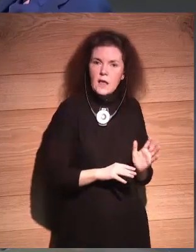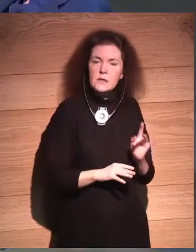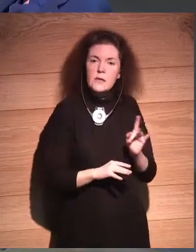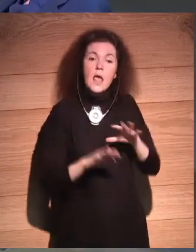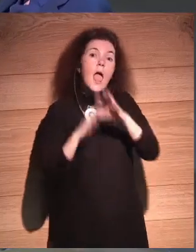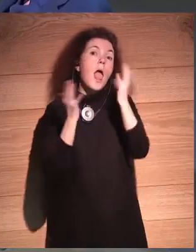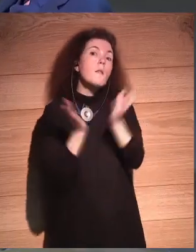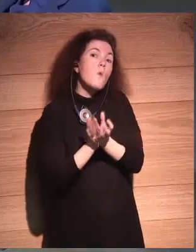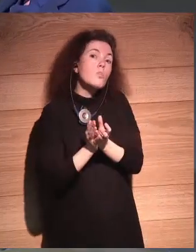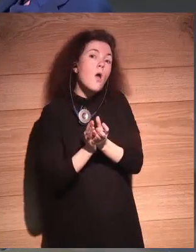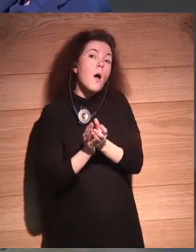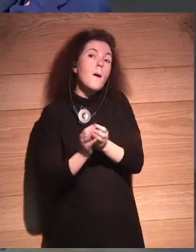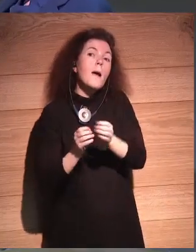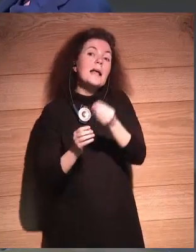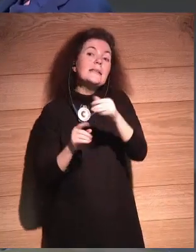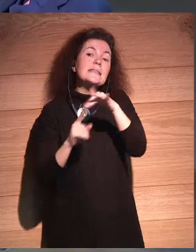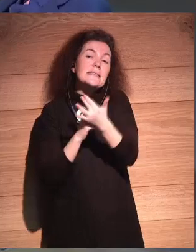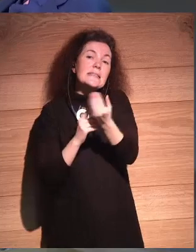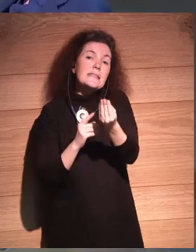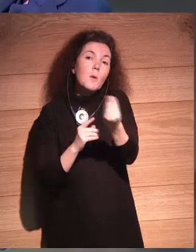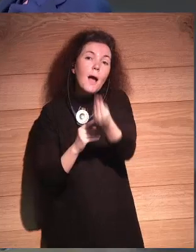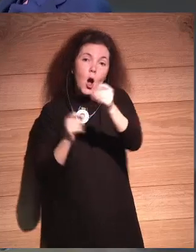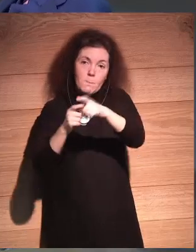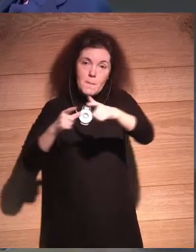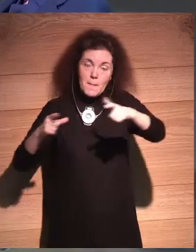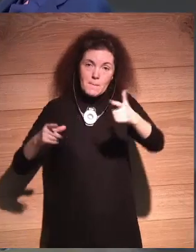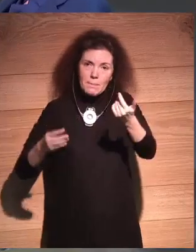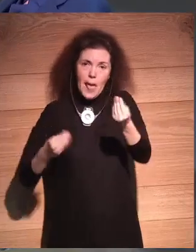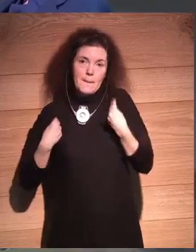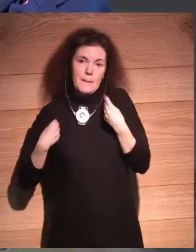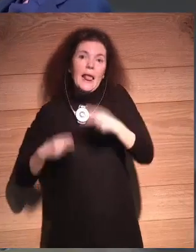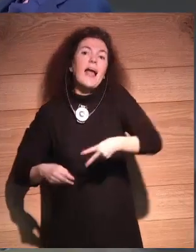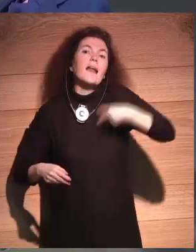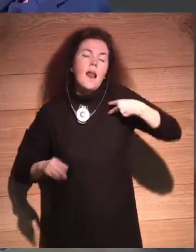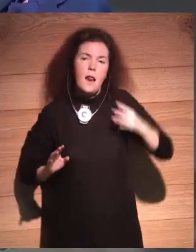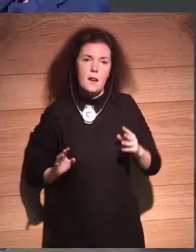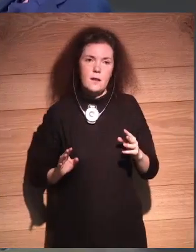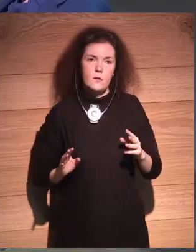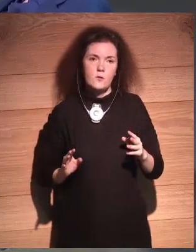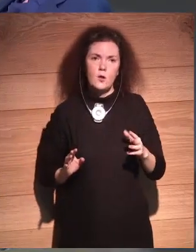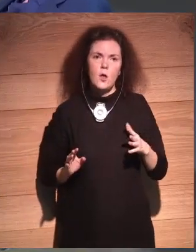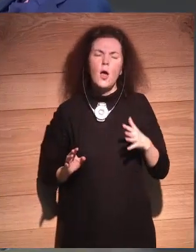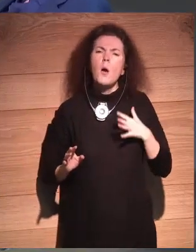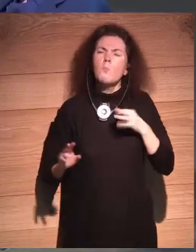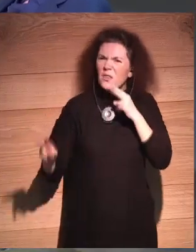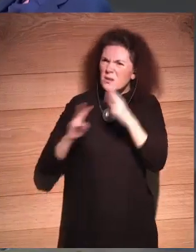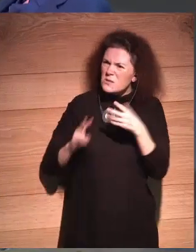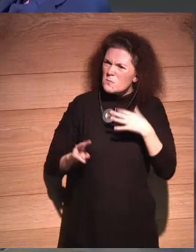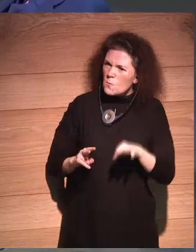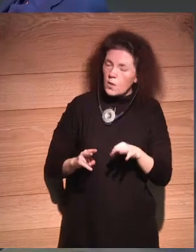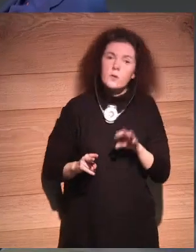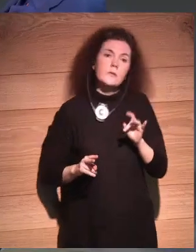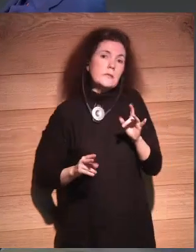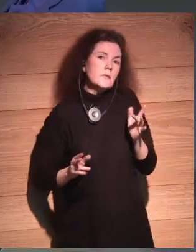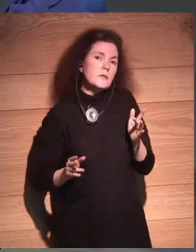el mundo cada vez es mejor, un sitio mejor para vivir en general. ¿Puedo hacer una contrarréplica?